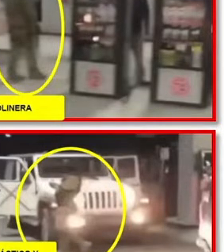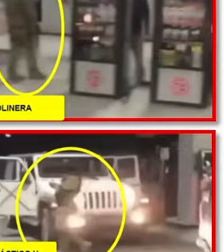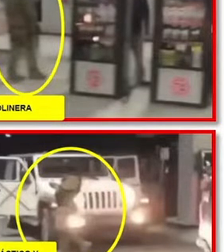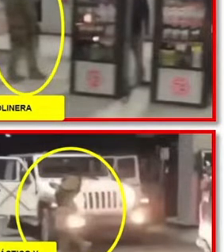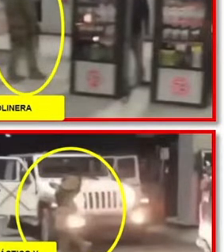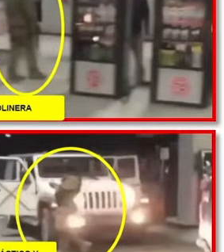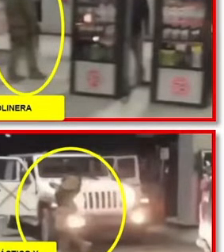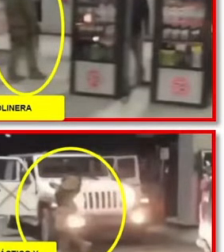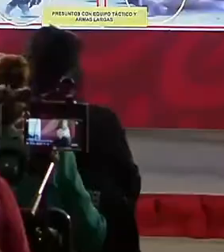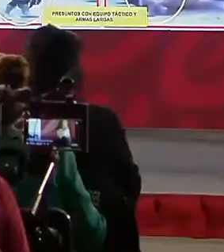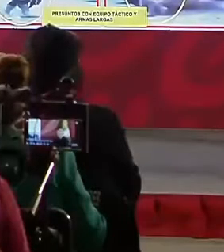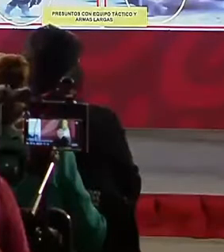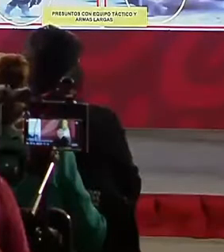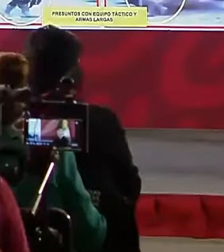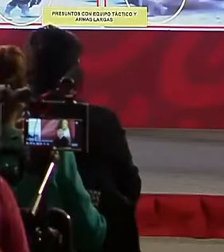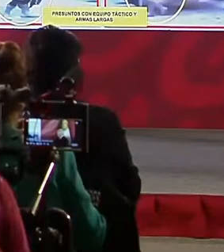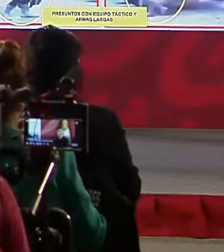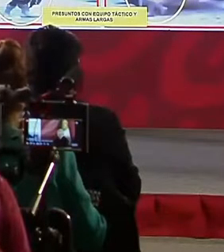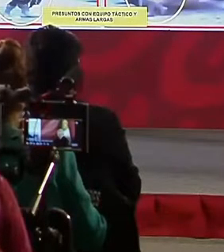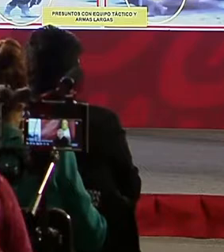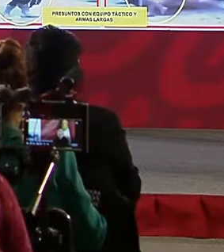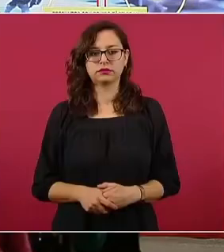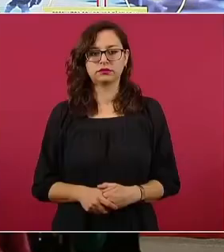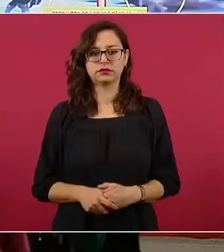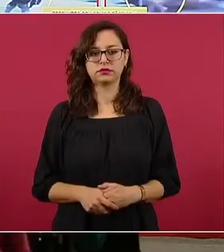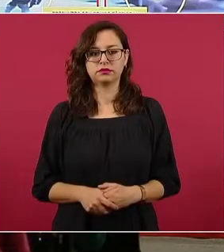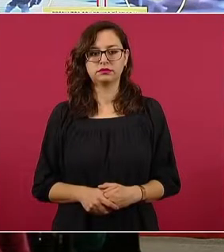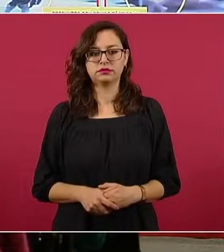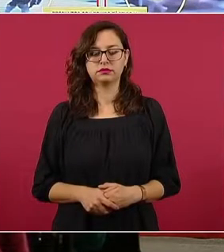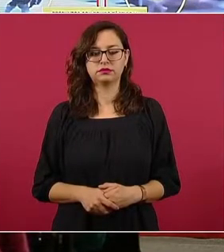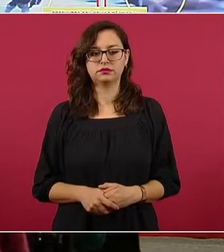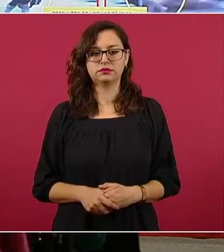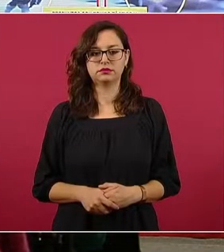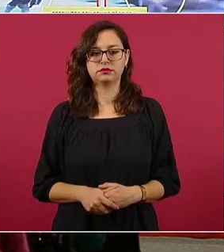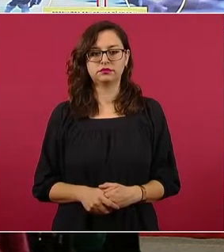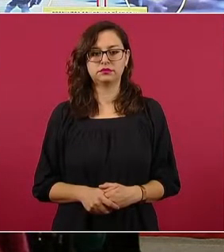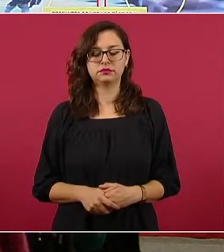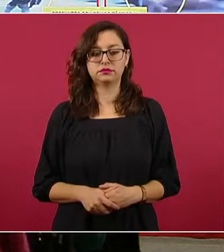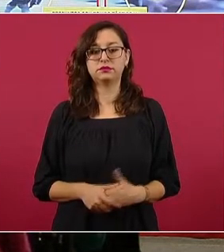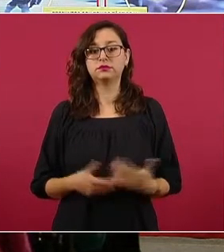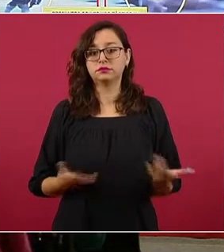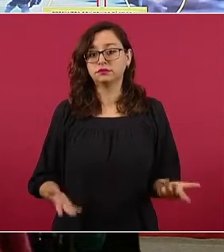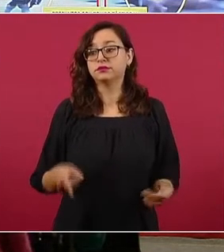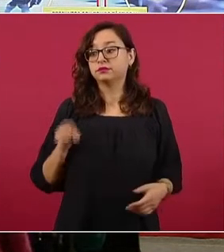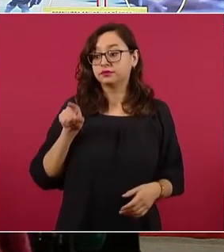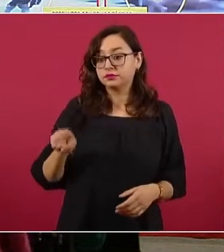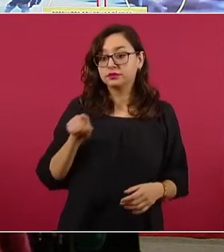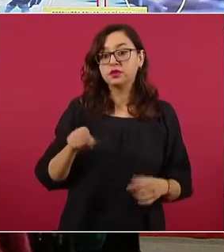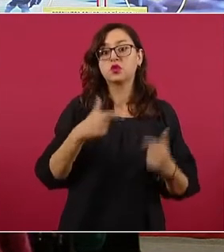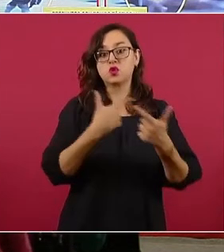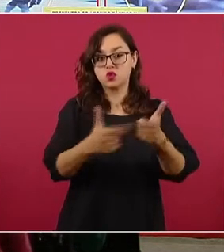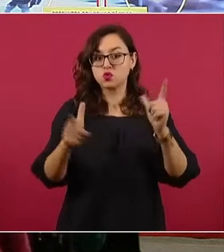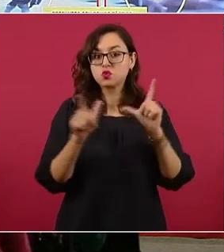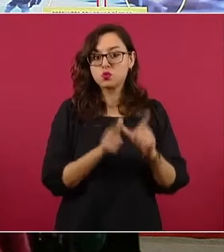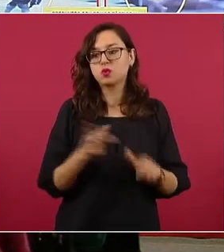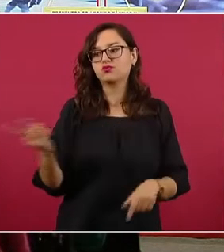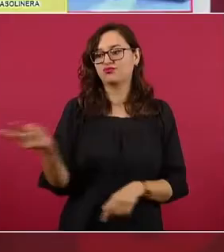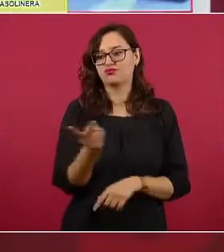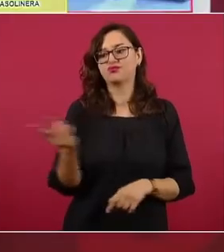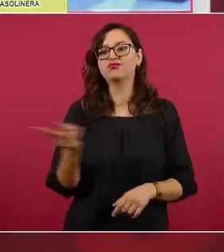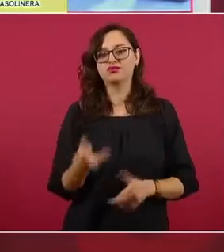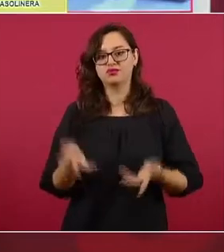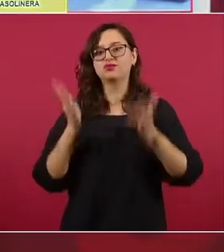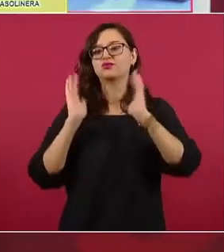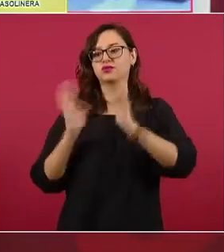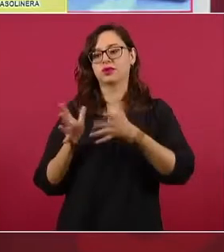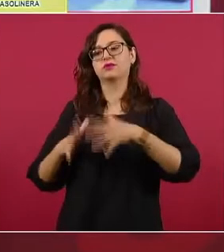privaron de la libertad a dos jóvenes que posteriormente fueron soltados. Pues bien, este es el grupo criminal al que pertenece